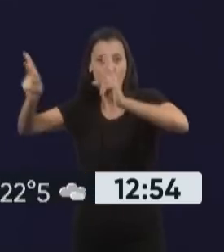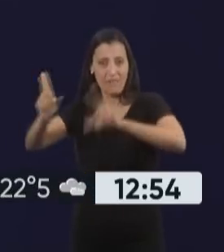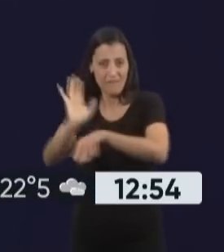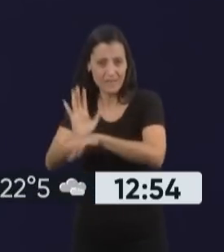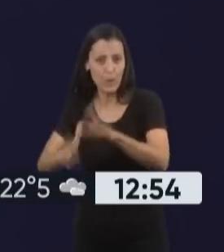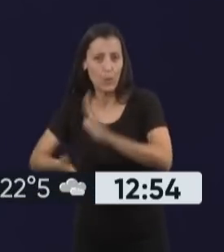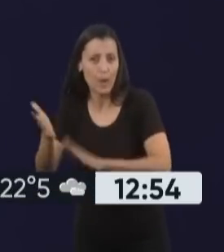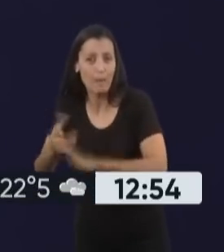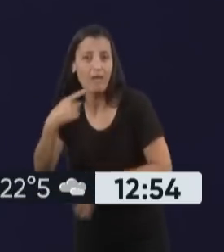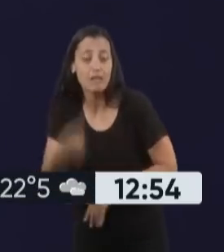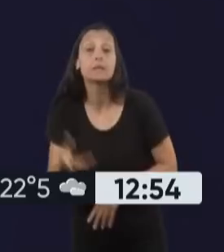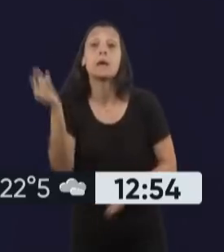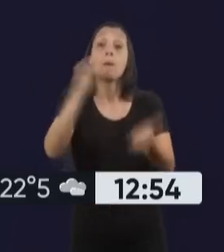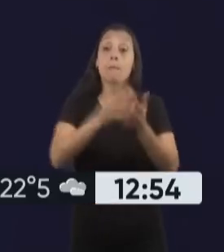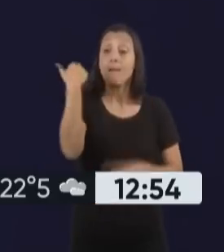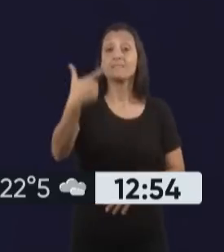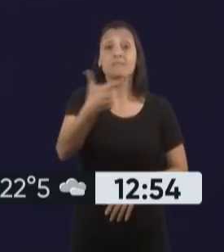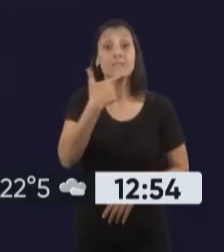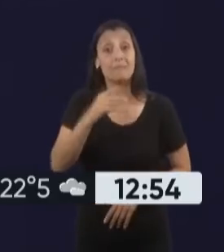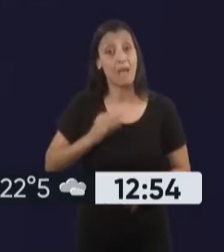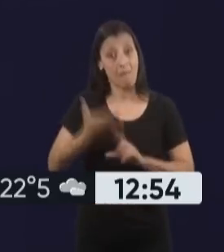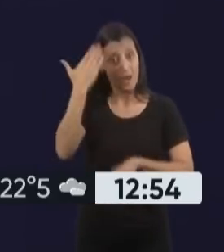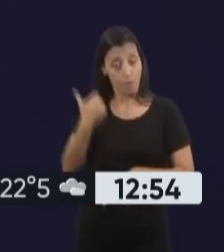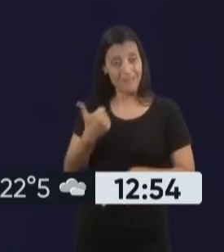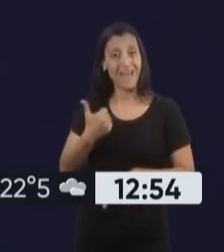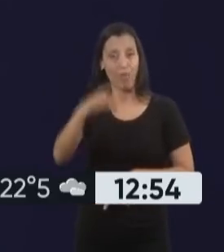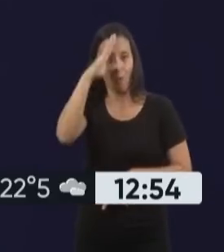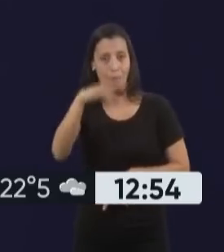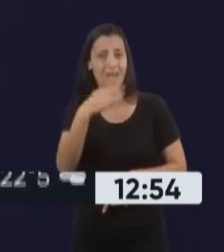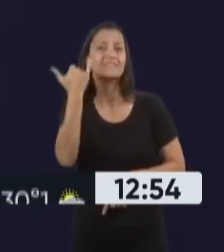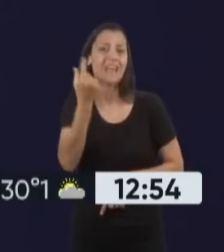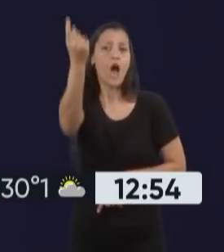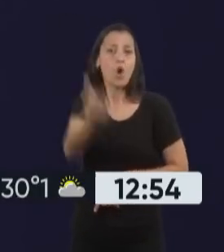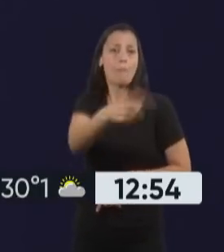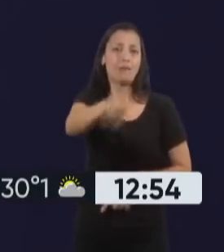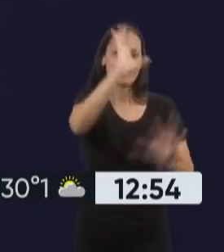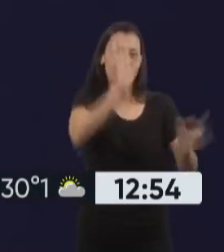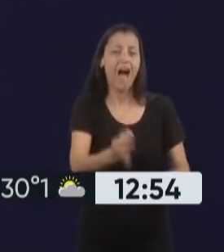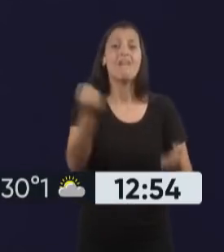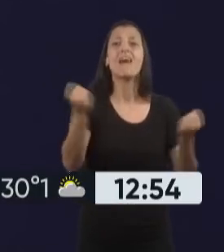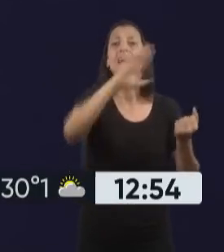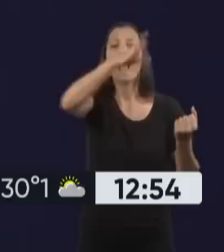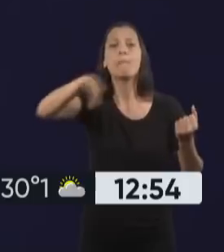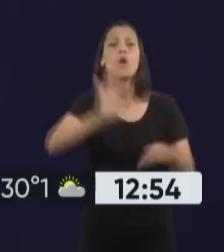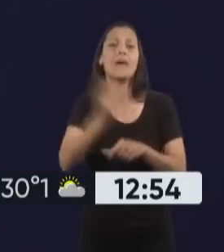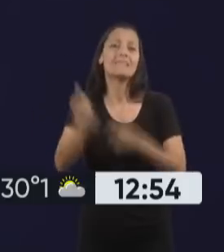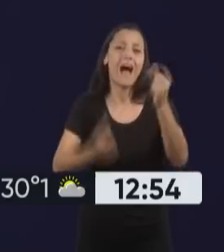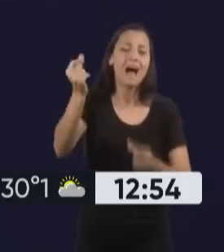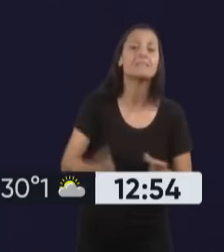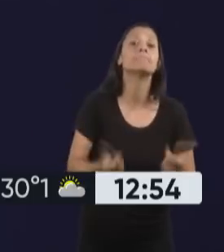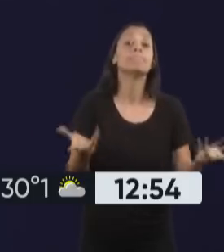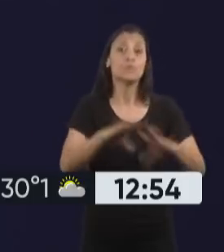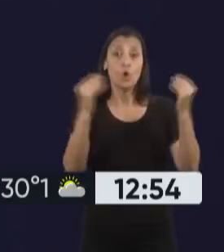Además, en septiembre del 2023 se compraron las famosas, ya por todos, camionetas Renault Kangoo.